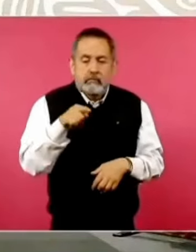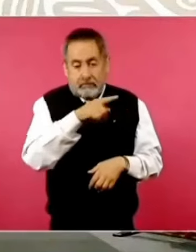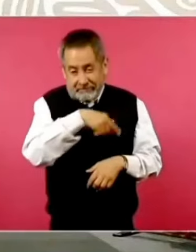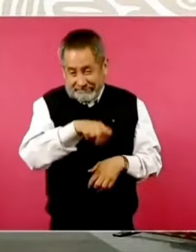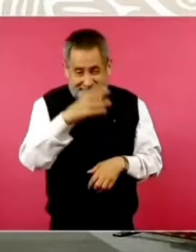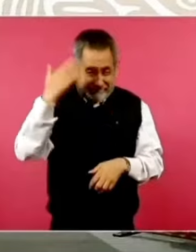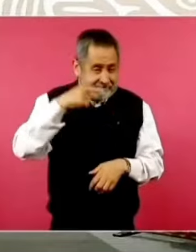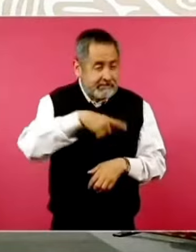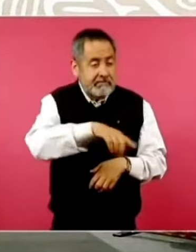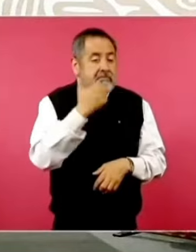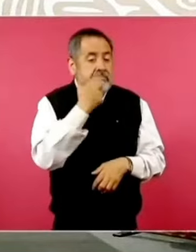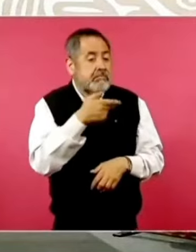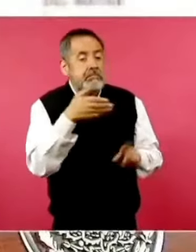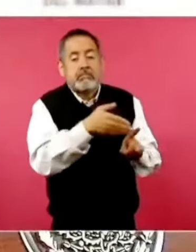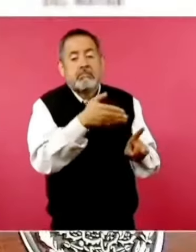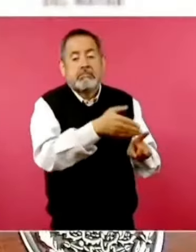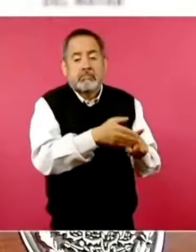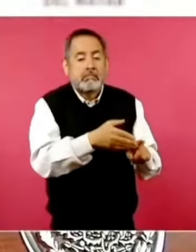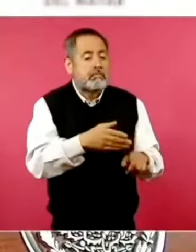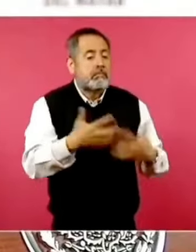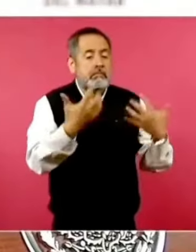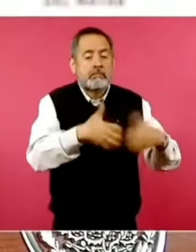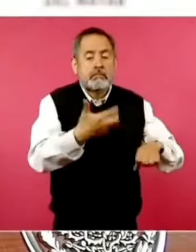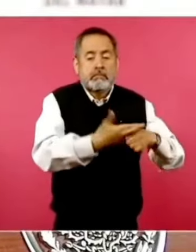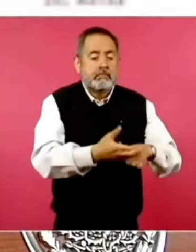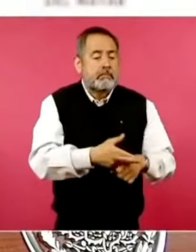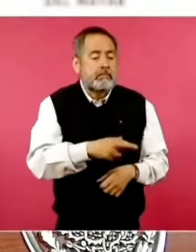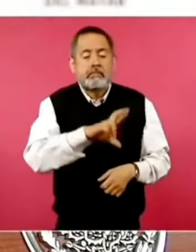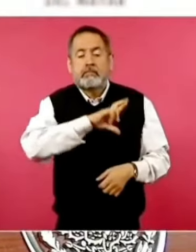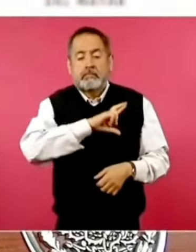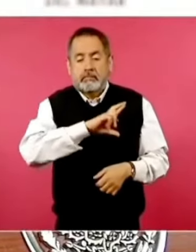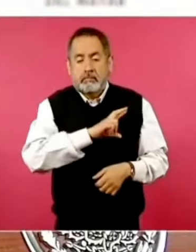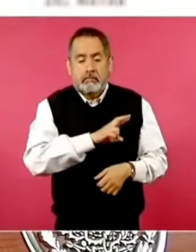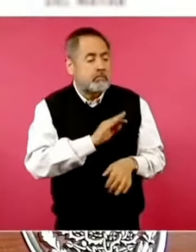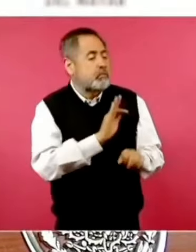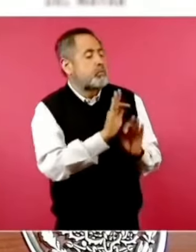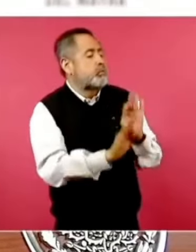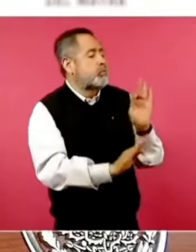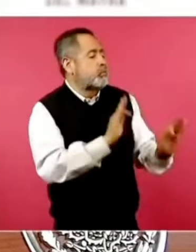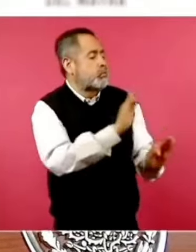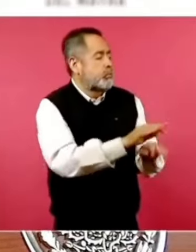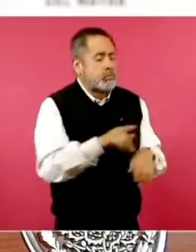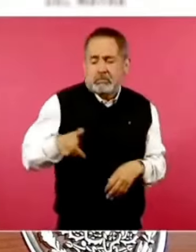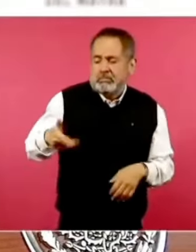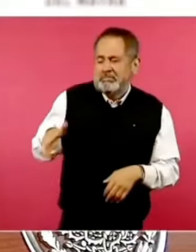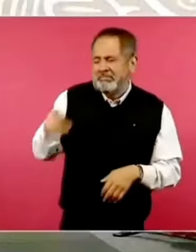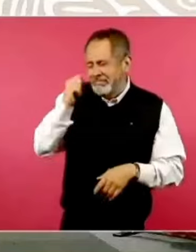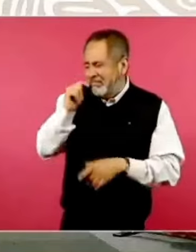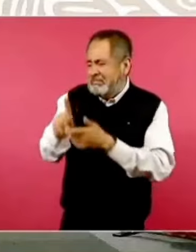preferencia a las empresas privadas particulares